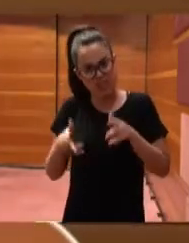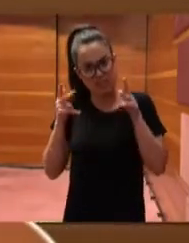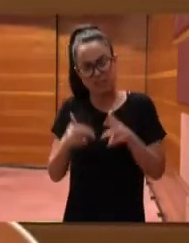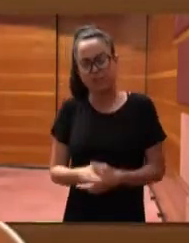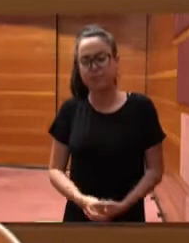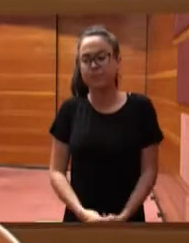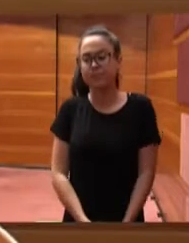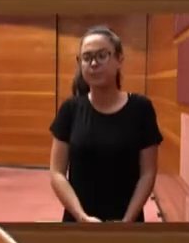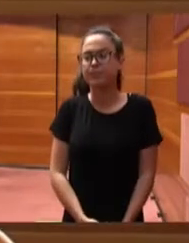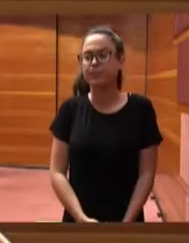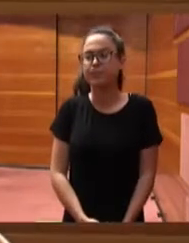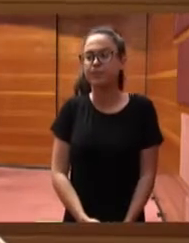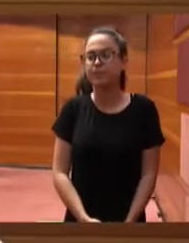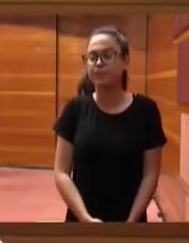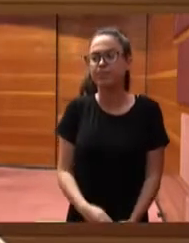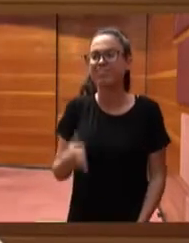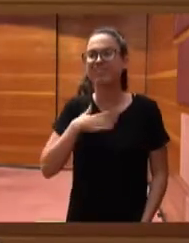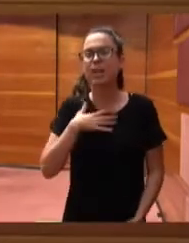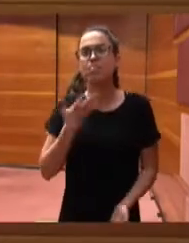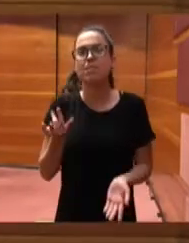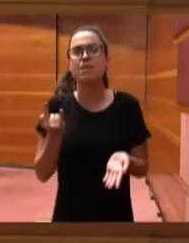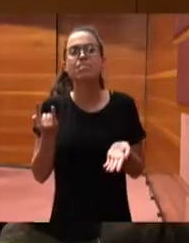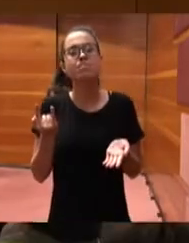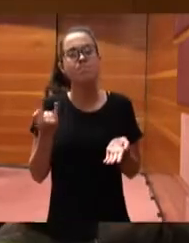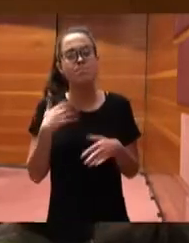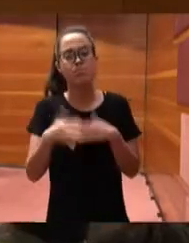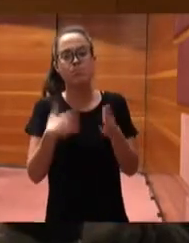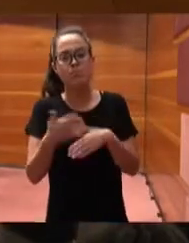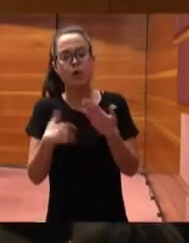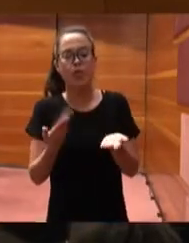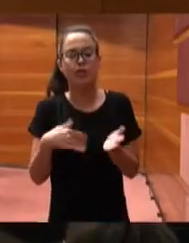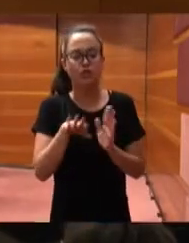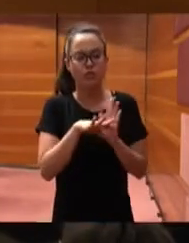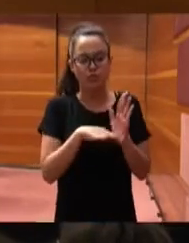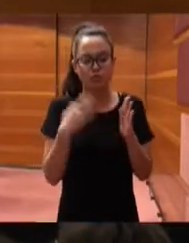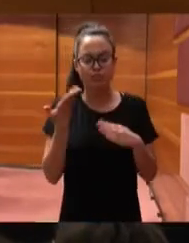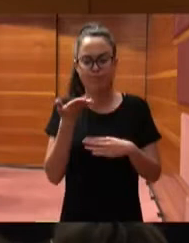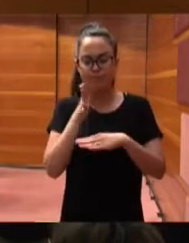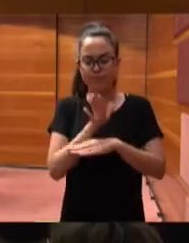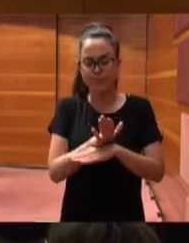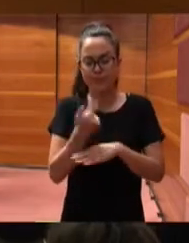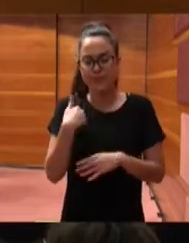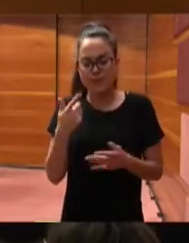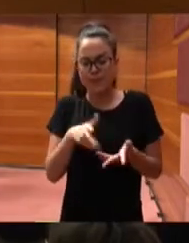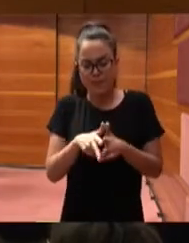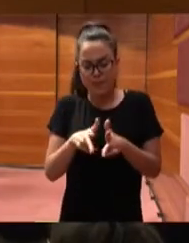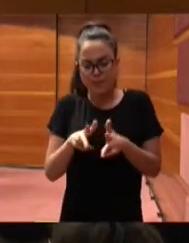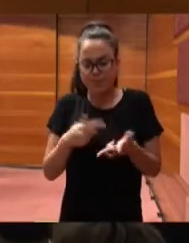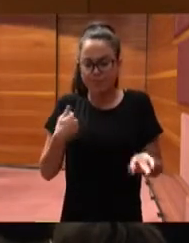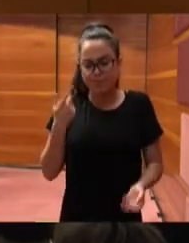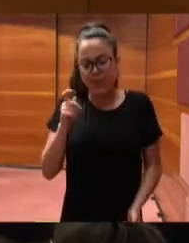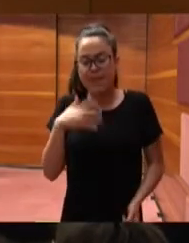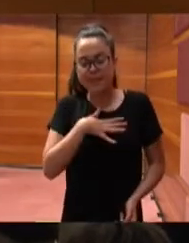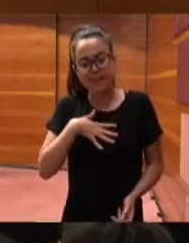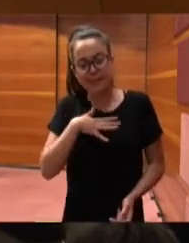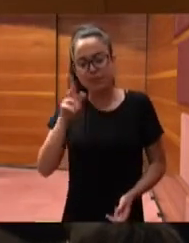bien, a mí los proyectos de presupuestos participativos me parecen especialmente complicados y no sé si siempre satisfactorios.